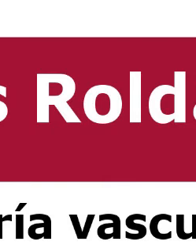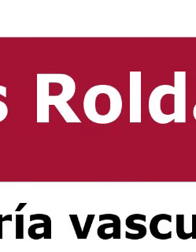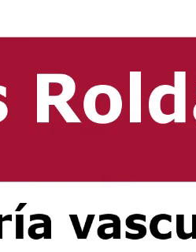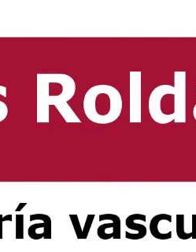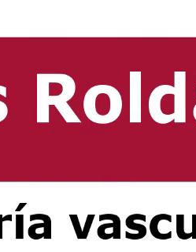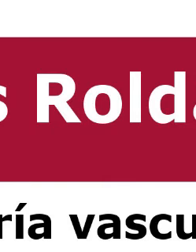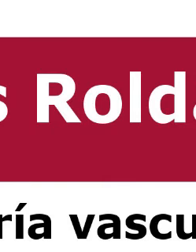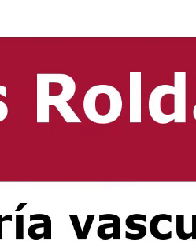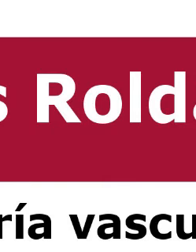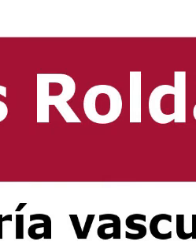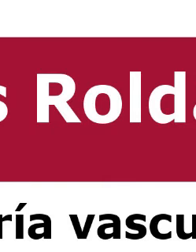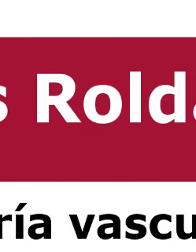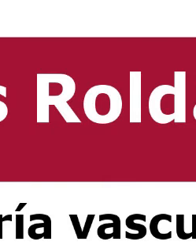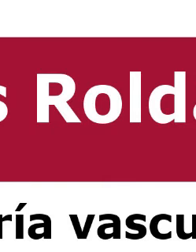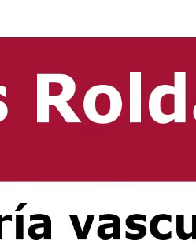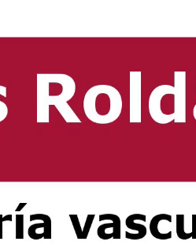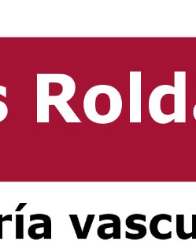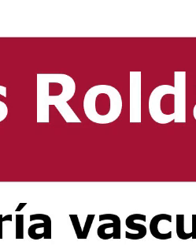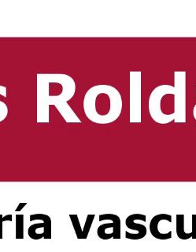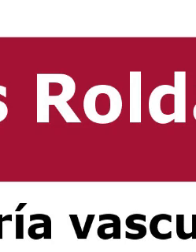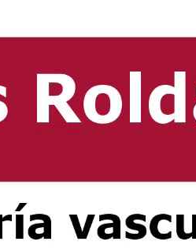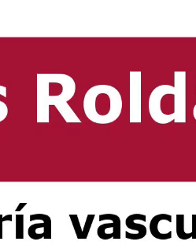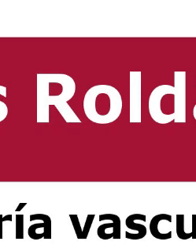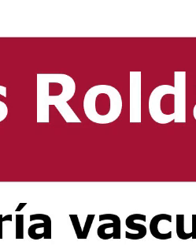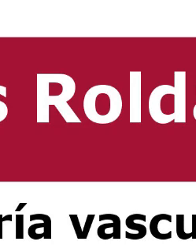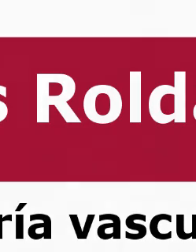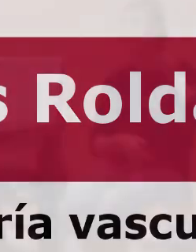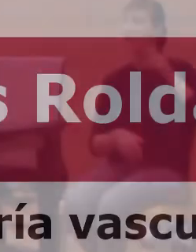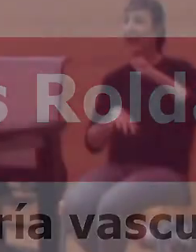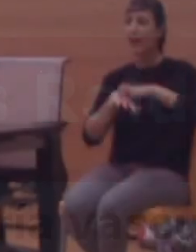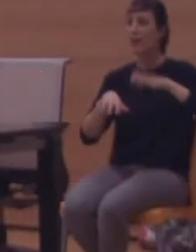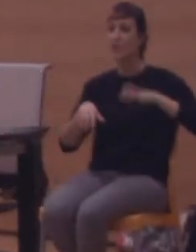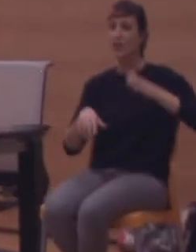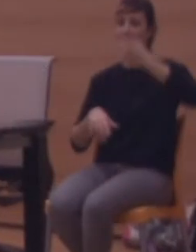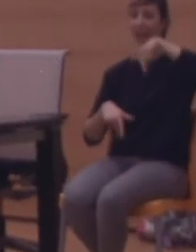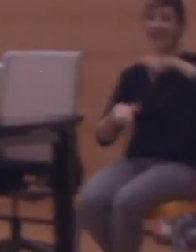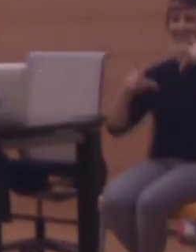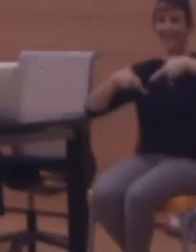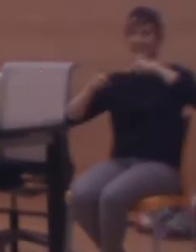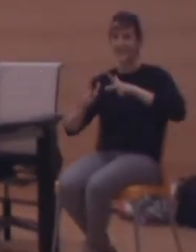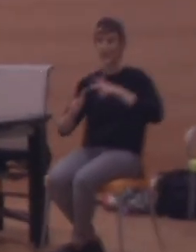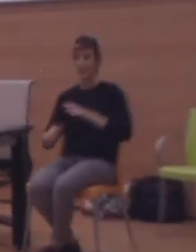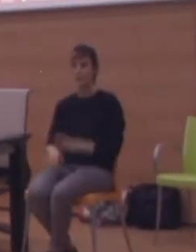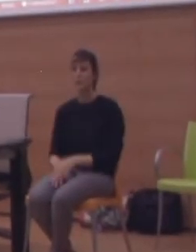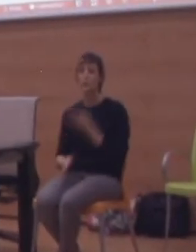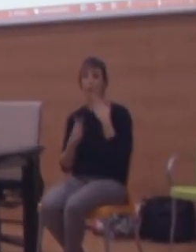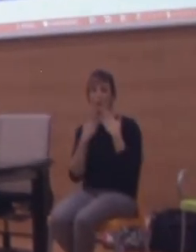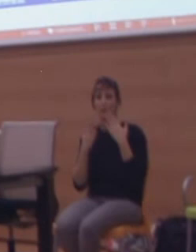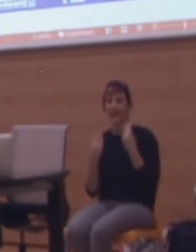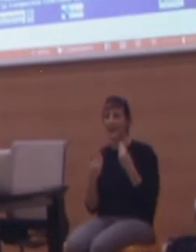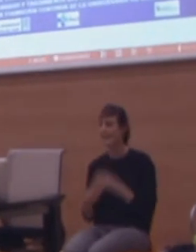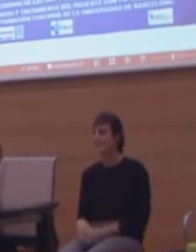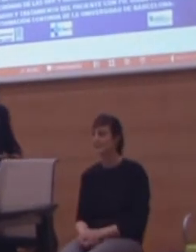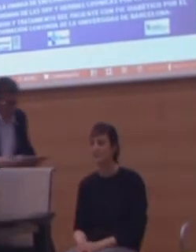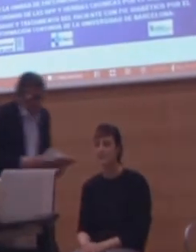del complejo hospitalario y maestro de casi todos los que estamos aquí sentados. Muchas gracias por tu presencia. Bueno, buenos